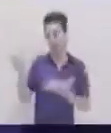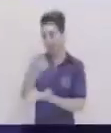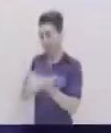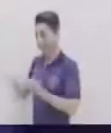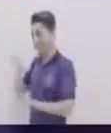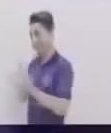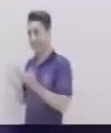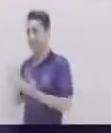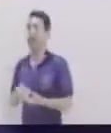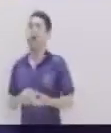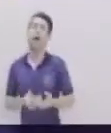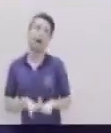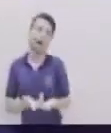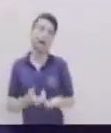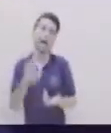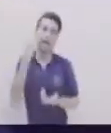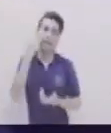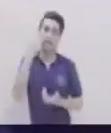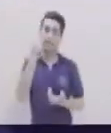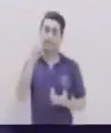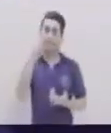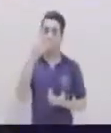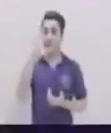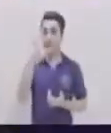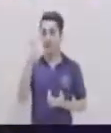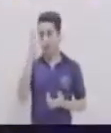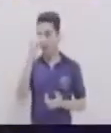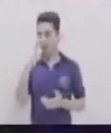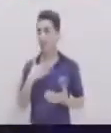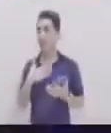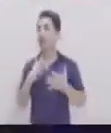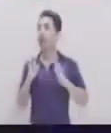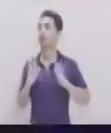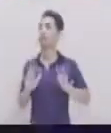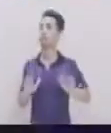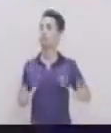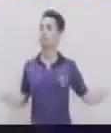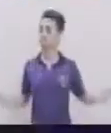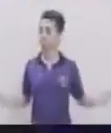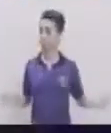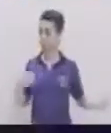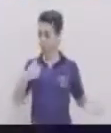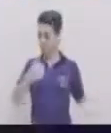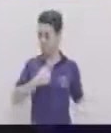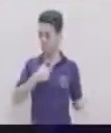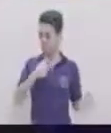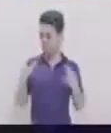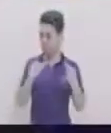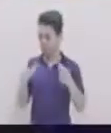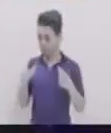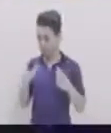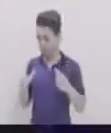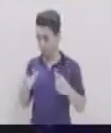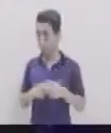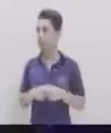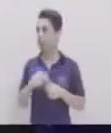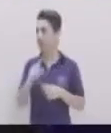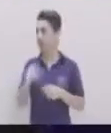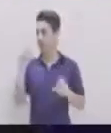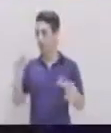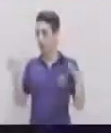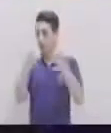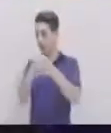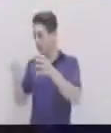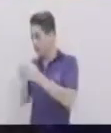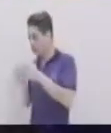aprendió a relajarse y tener autocontrol. Todos los amigos de Isabel la agregaron